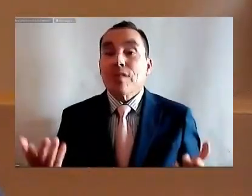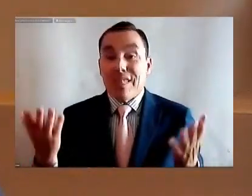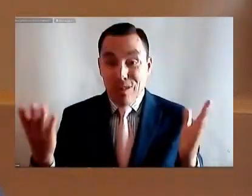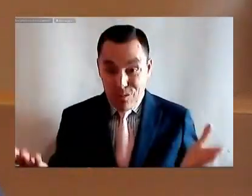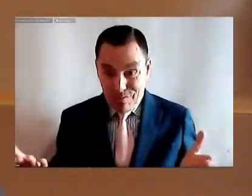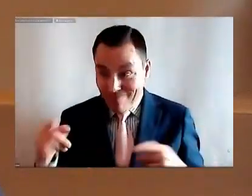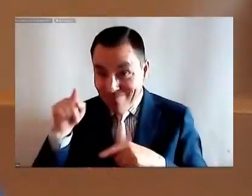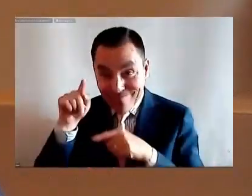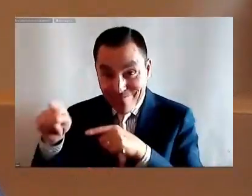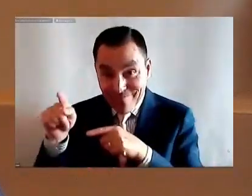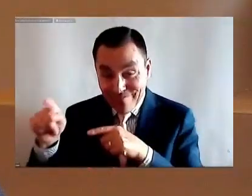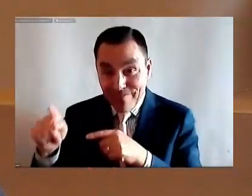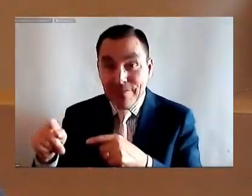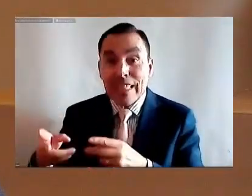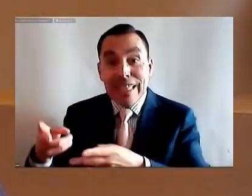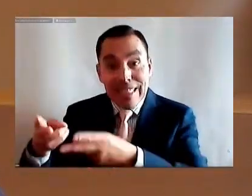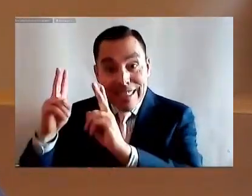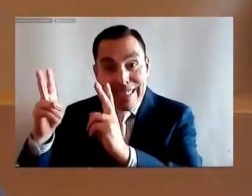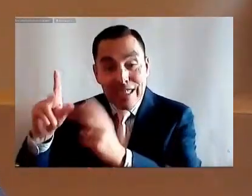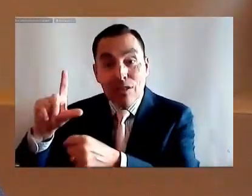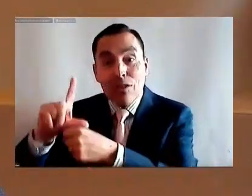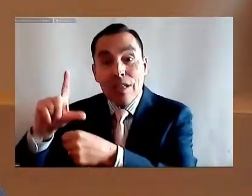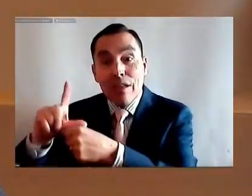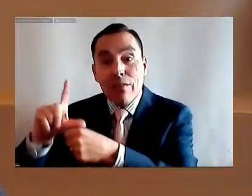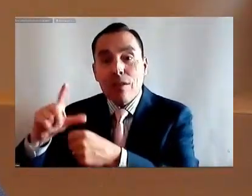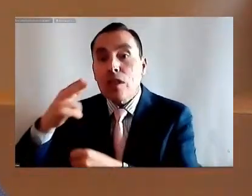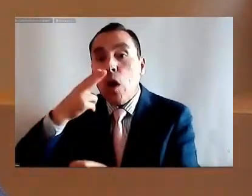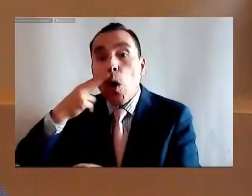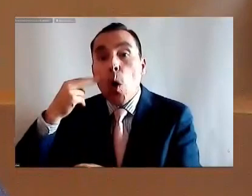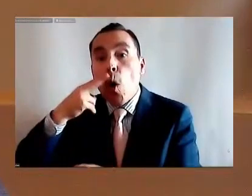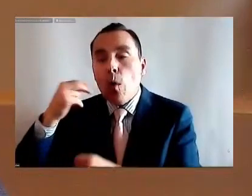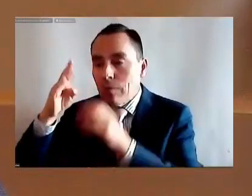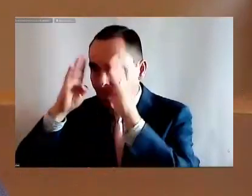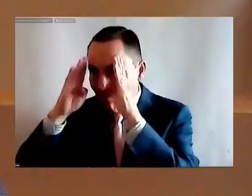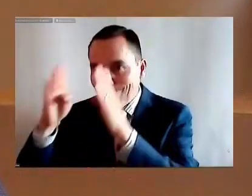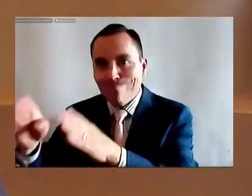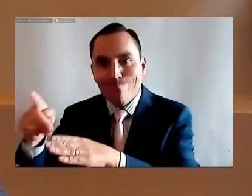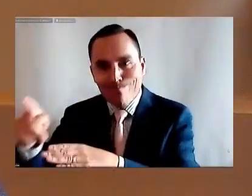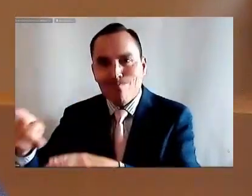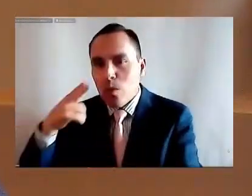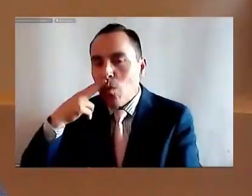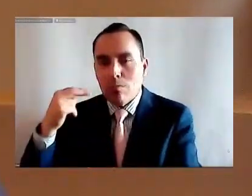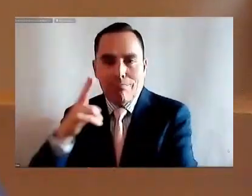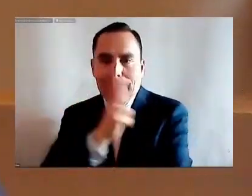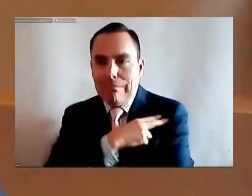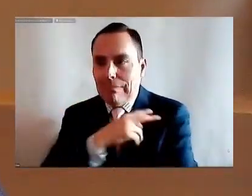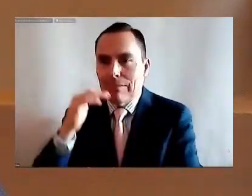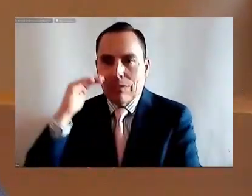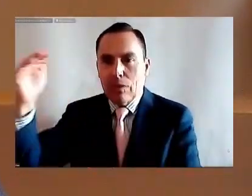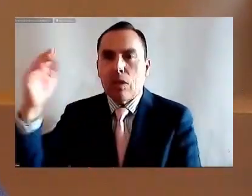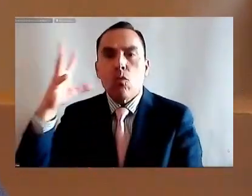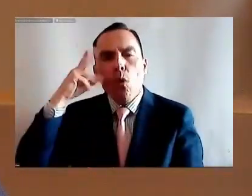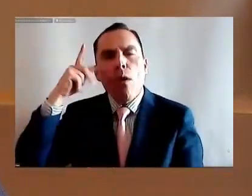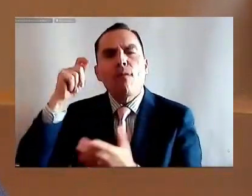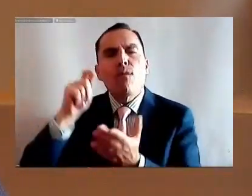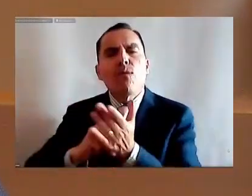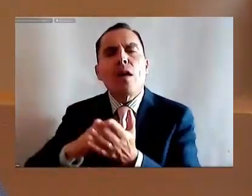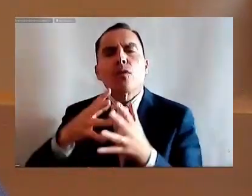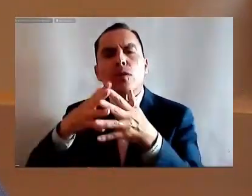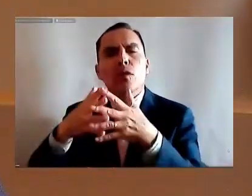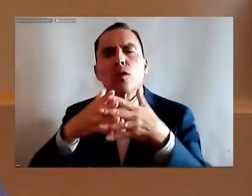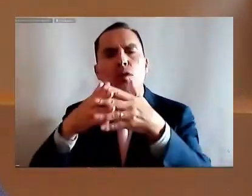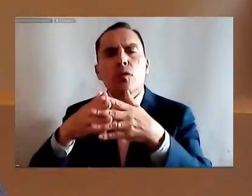el derecho laboral es esencialmente machista en esa perspectiva. Incluso hay algunos fallos famosos. Hay un fallo norteamericano del